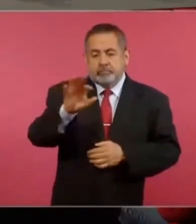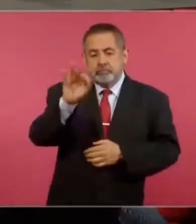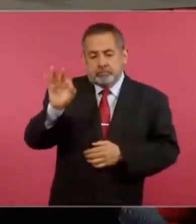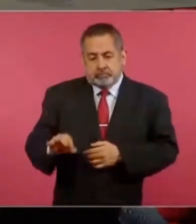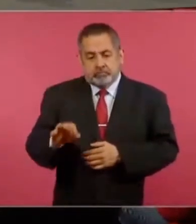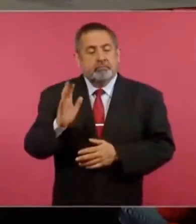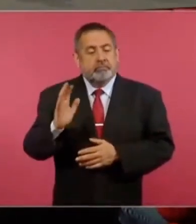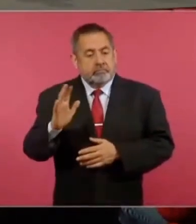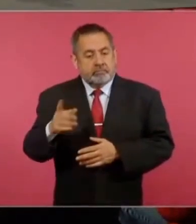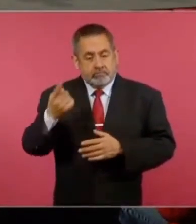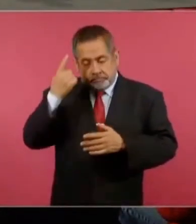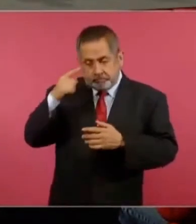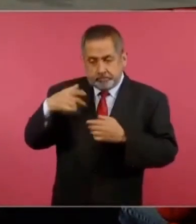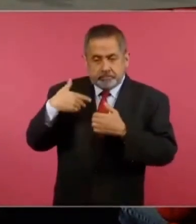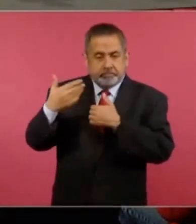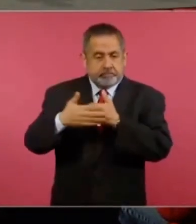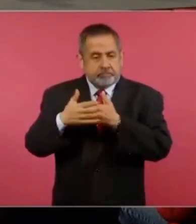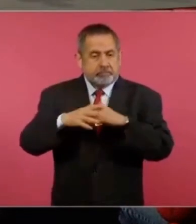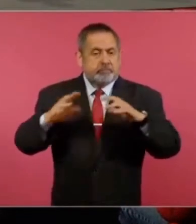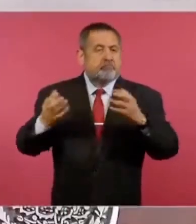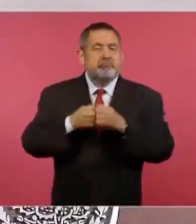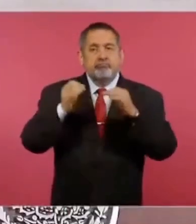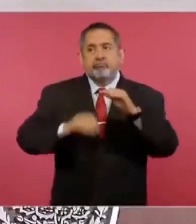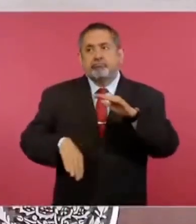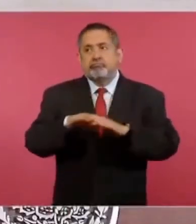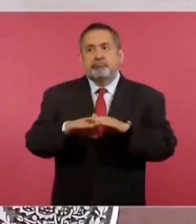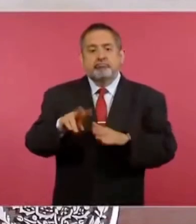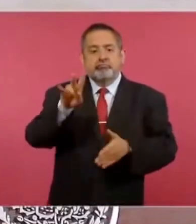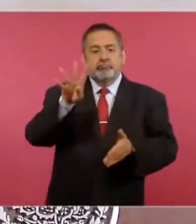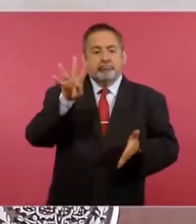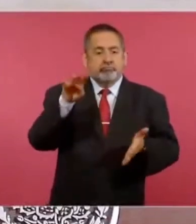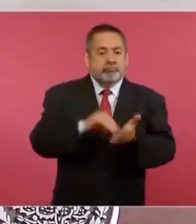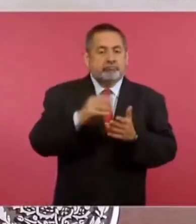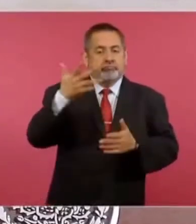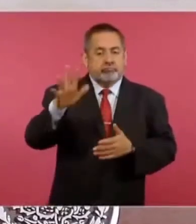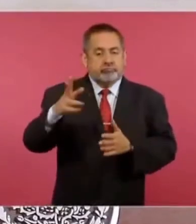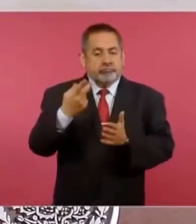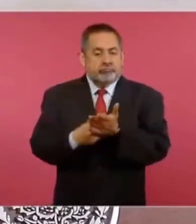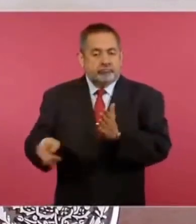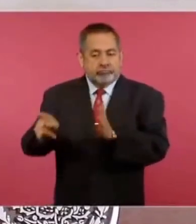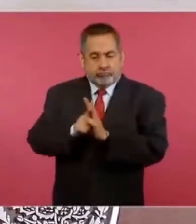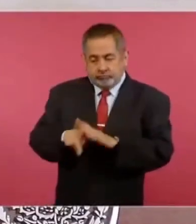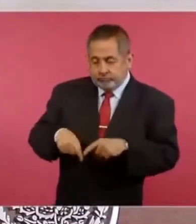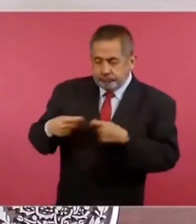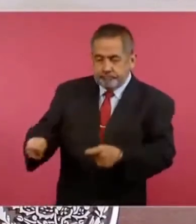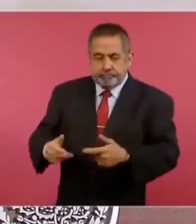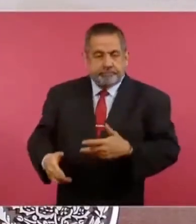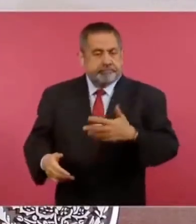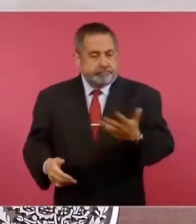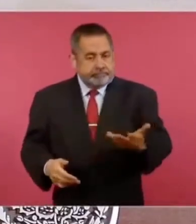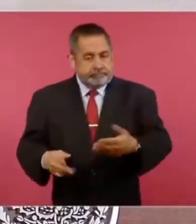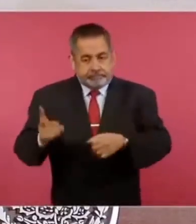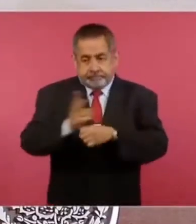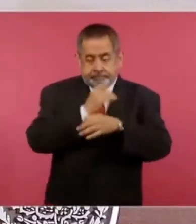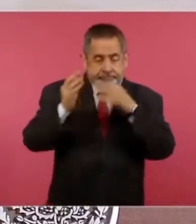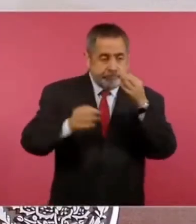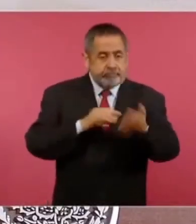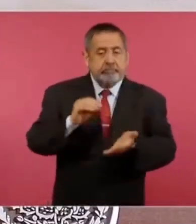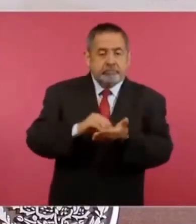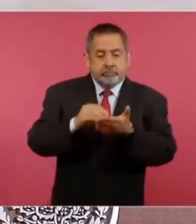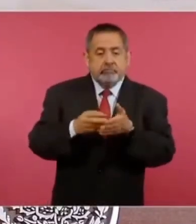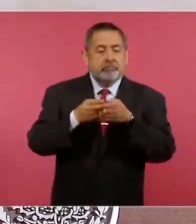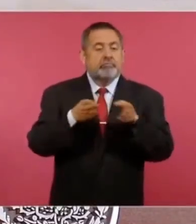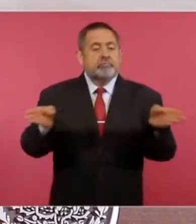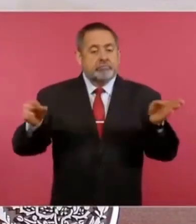67%, para de las 4,010 plazas que se están ofertando. Y aquí insistir, la convocatoria sigue abierta